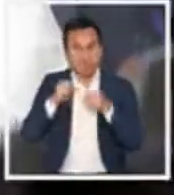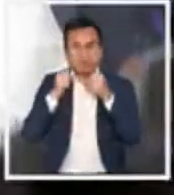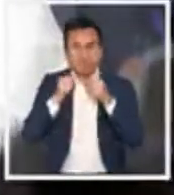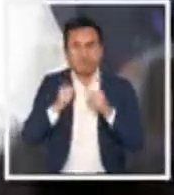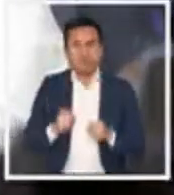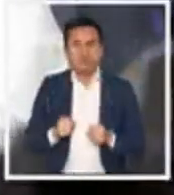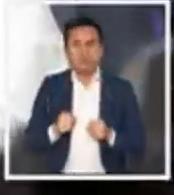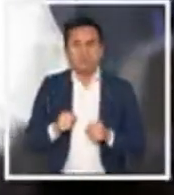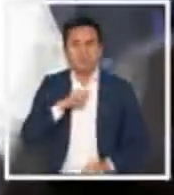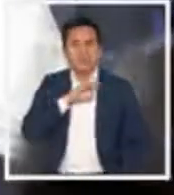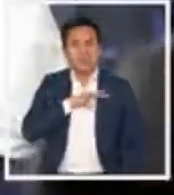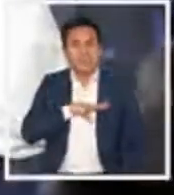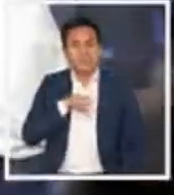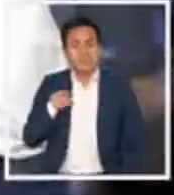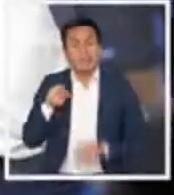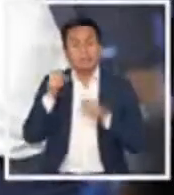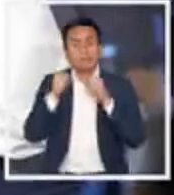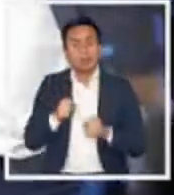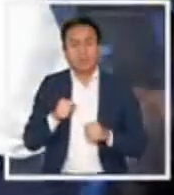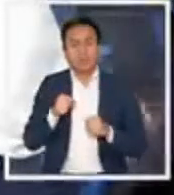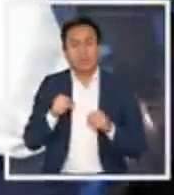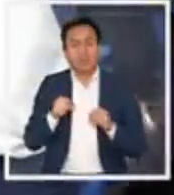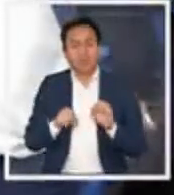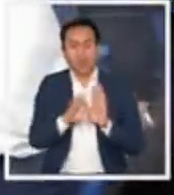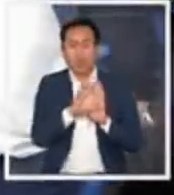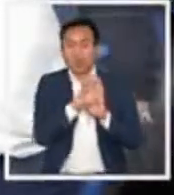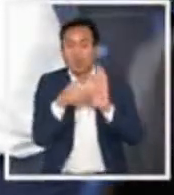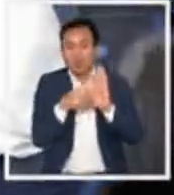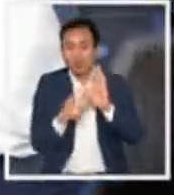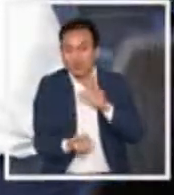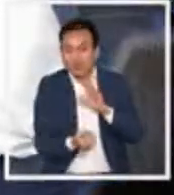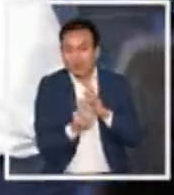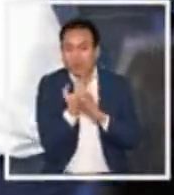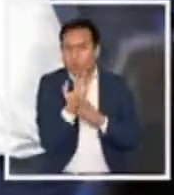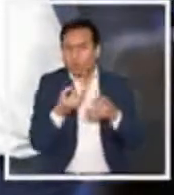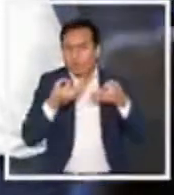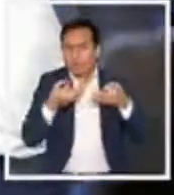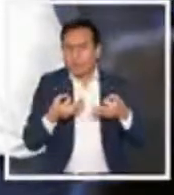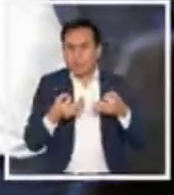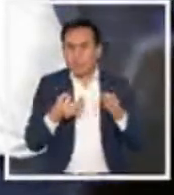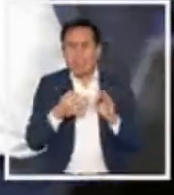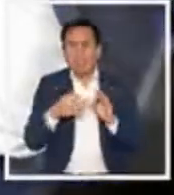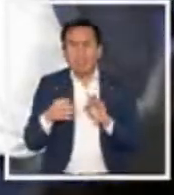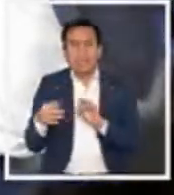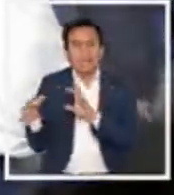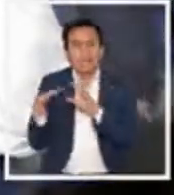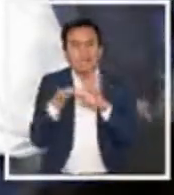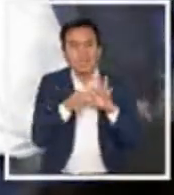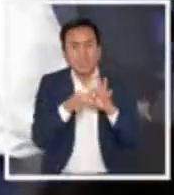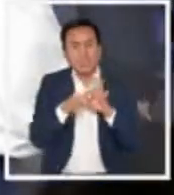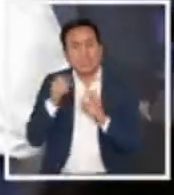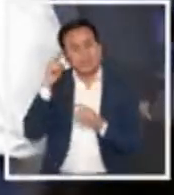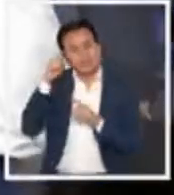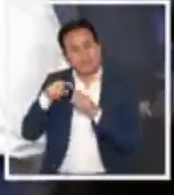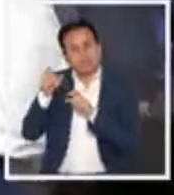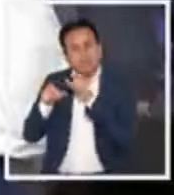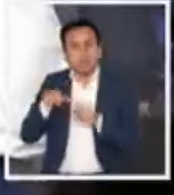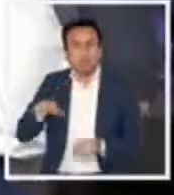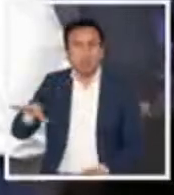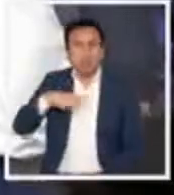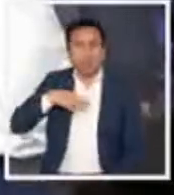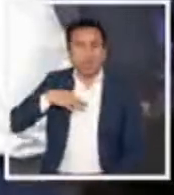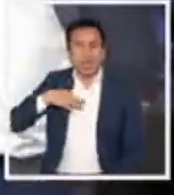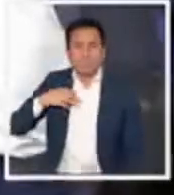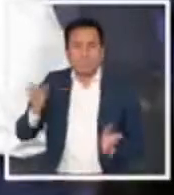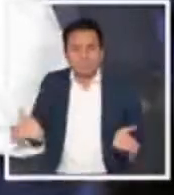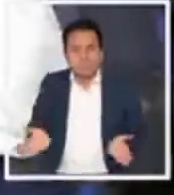posibles y que Chile pueda adoptar una constitución moderna que refleje las aspiraciones populares que